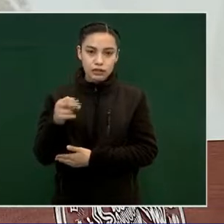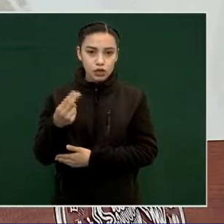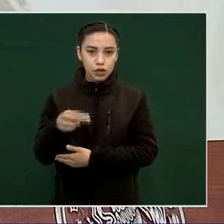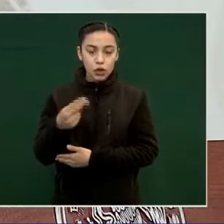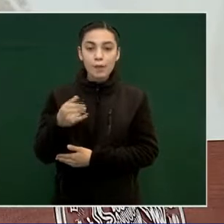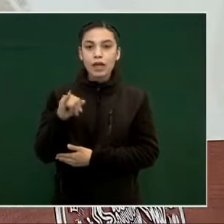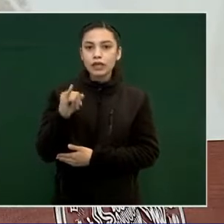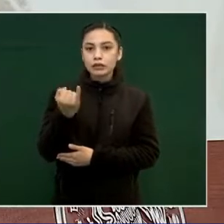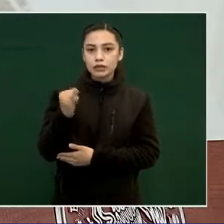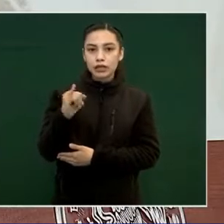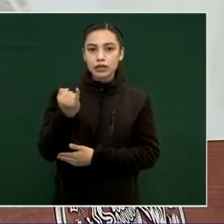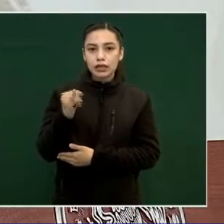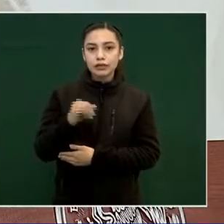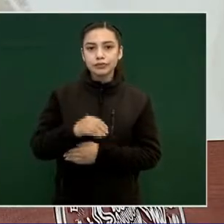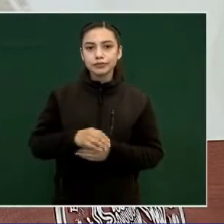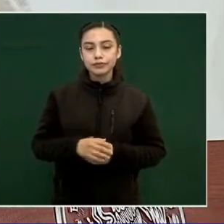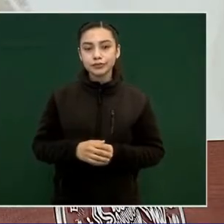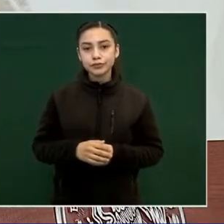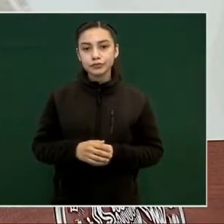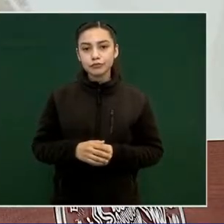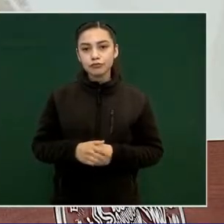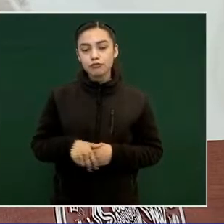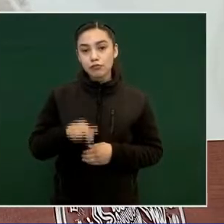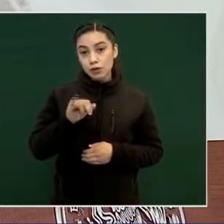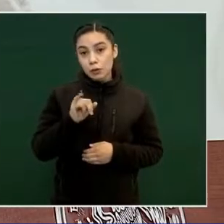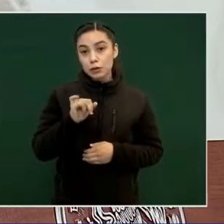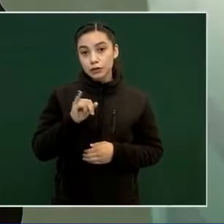Si es corrupto,